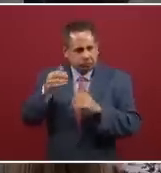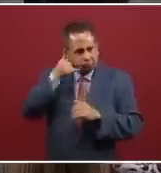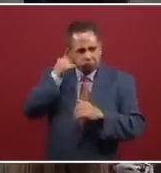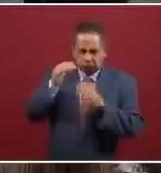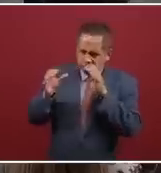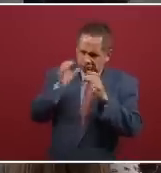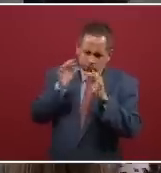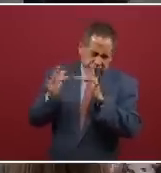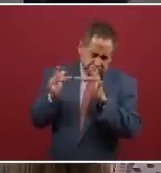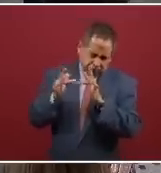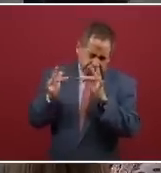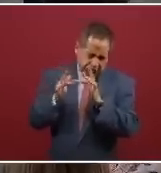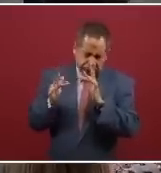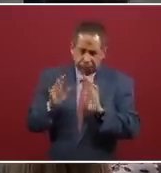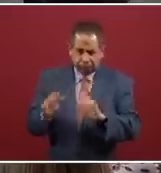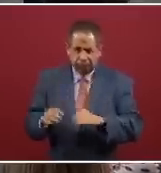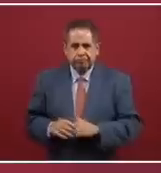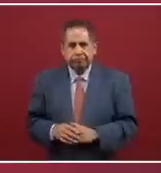permanente